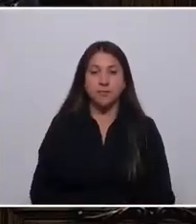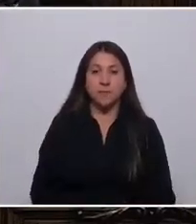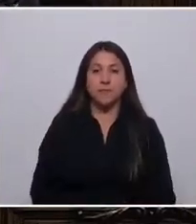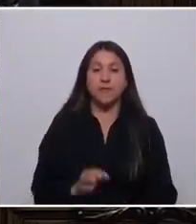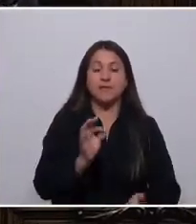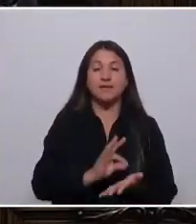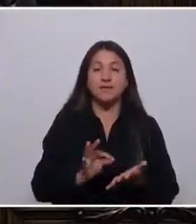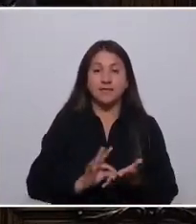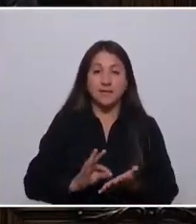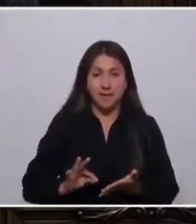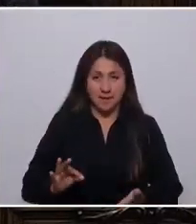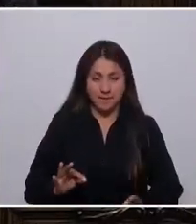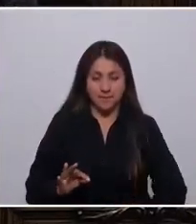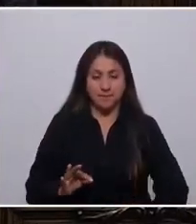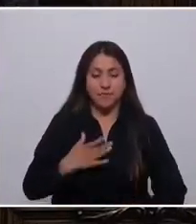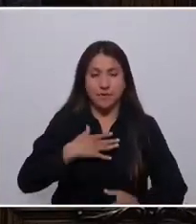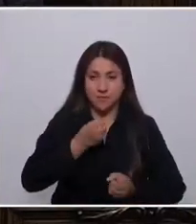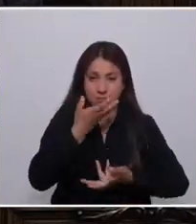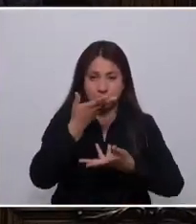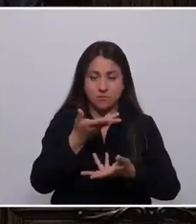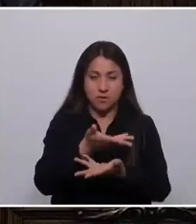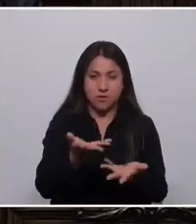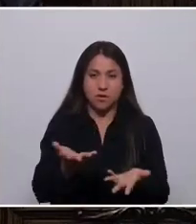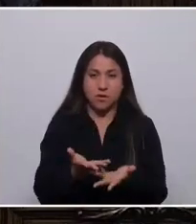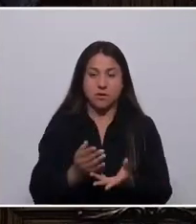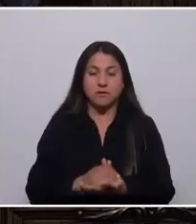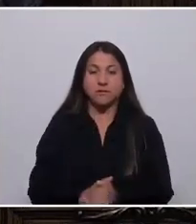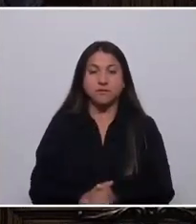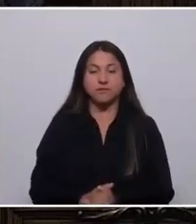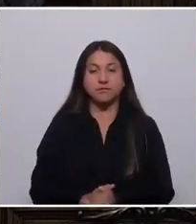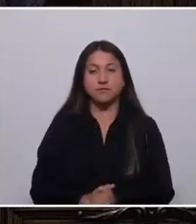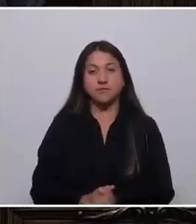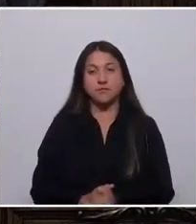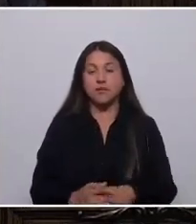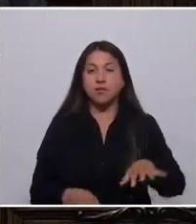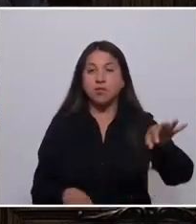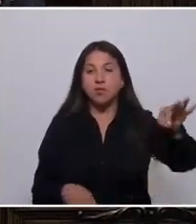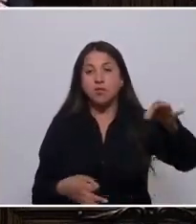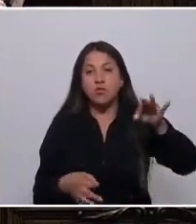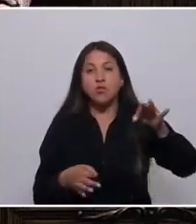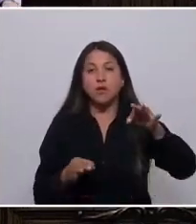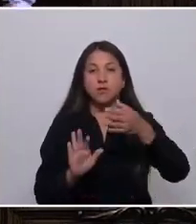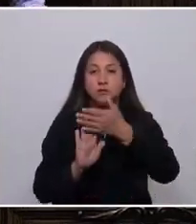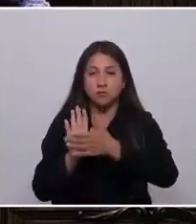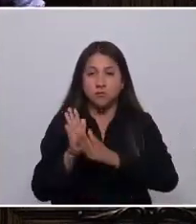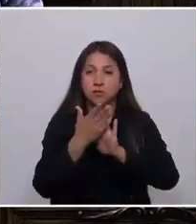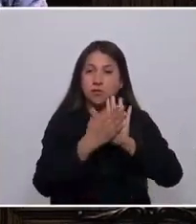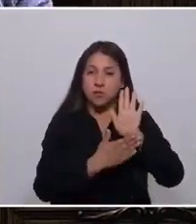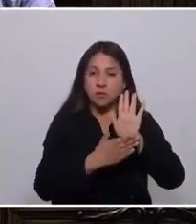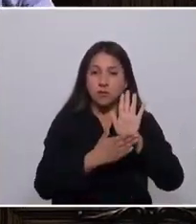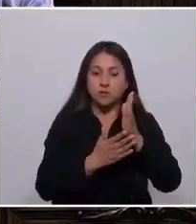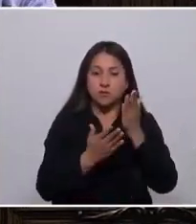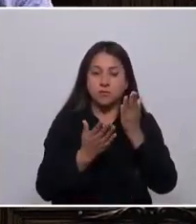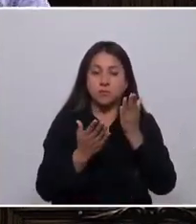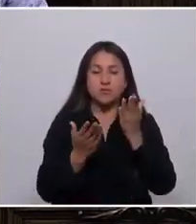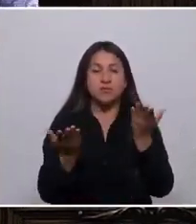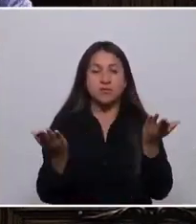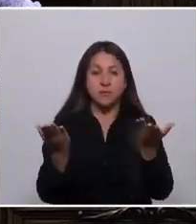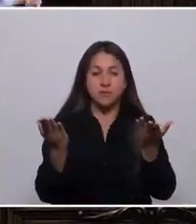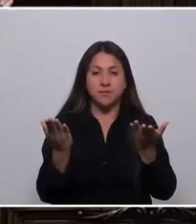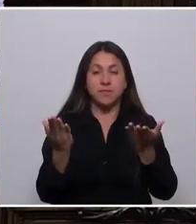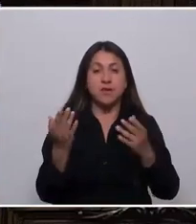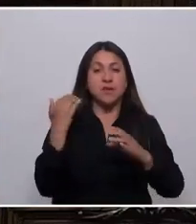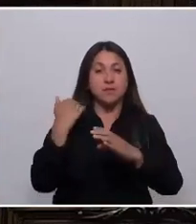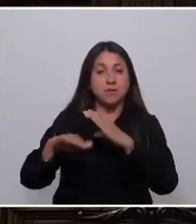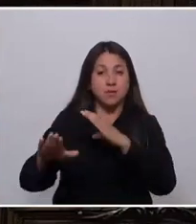Secretaría desea hacer presente que el documento comparado con el que vamos a trabajar, que fue enviado